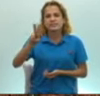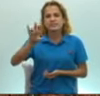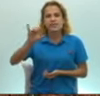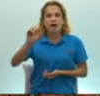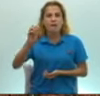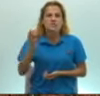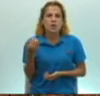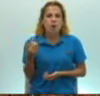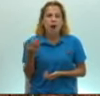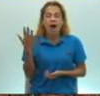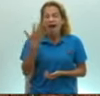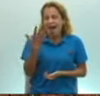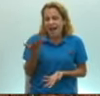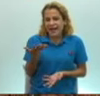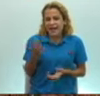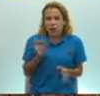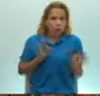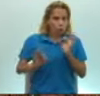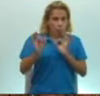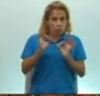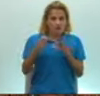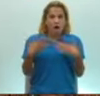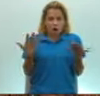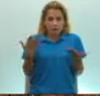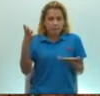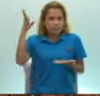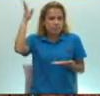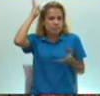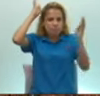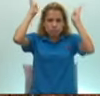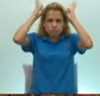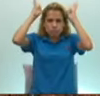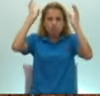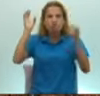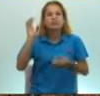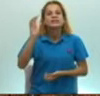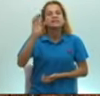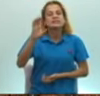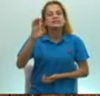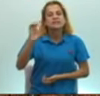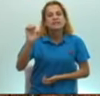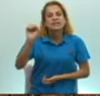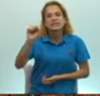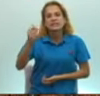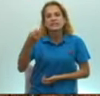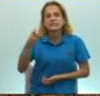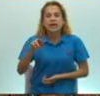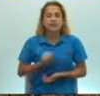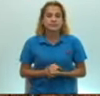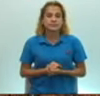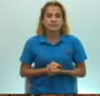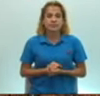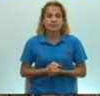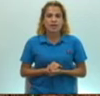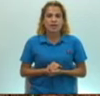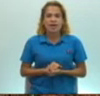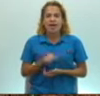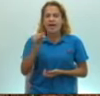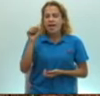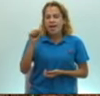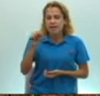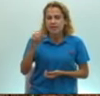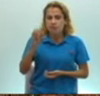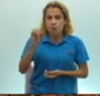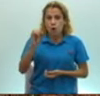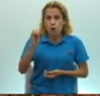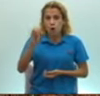Augusto, que fue protegido también por Julio César, que va a tener este desarrollo. No tuvo la habilidad política de Julio César,